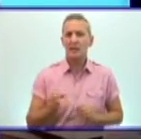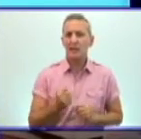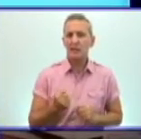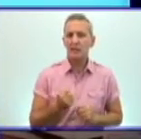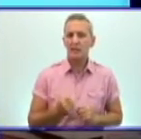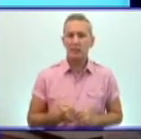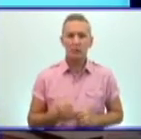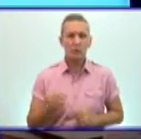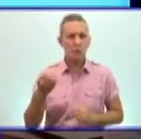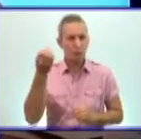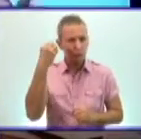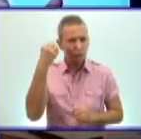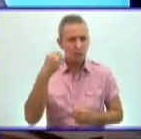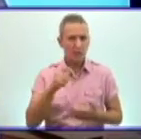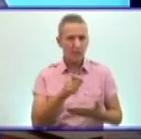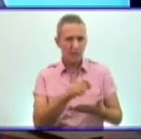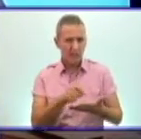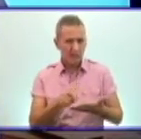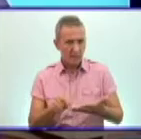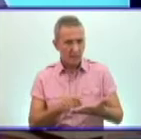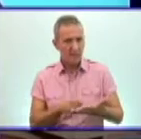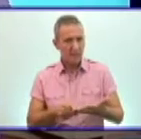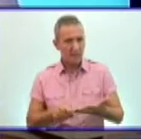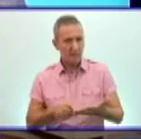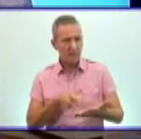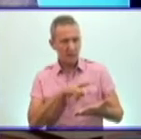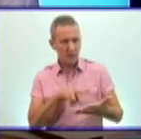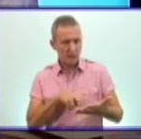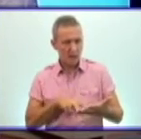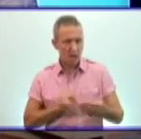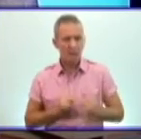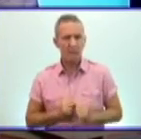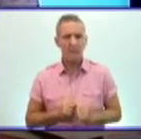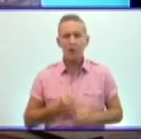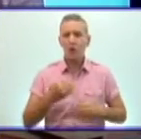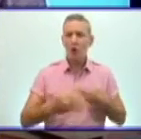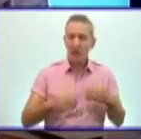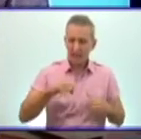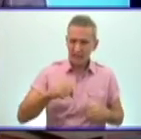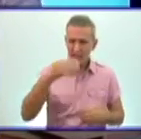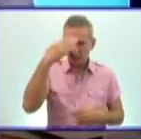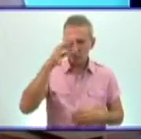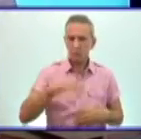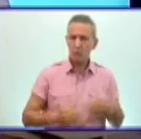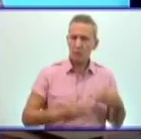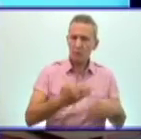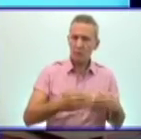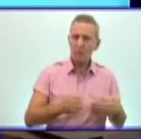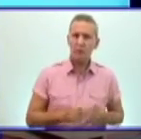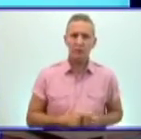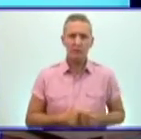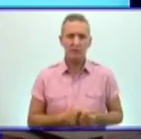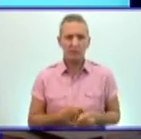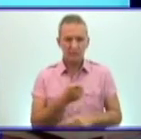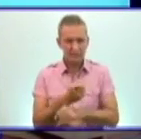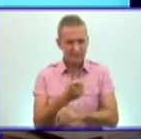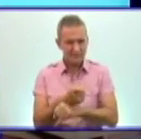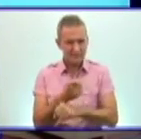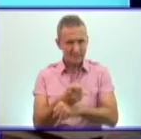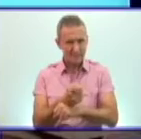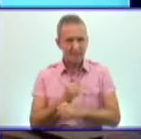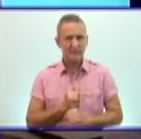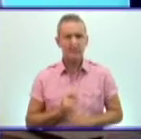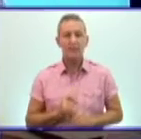este país hizo un proceso de alfabetización en 1959. Y lo primero que editó, fíjense, el